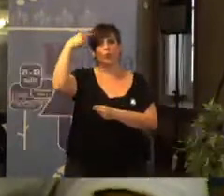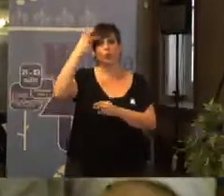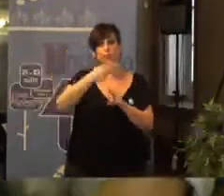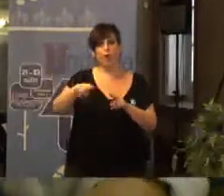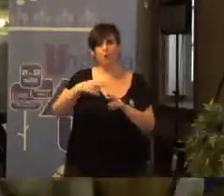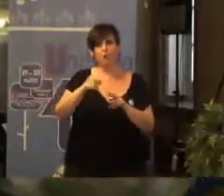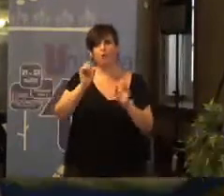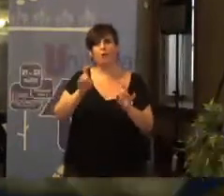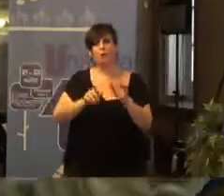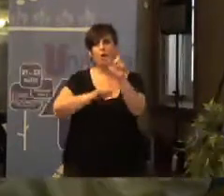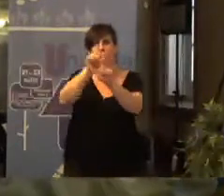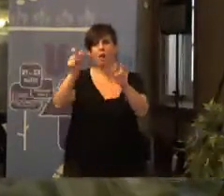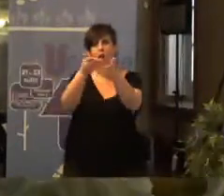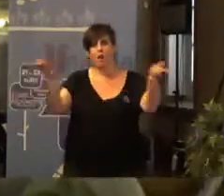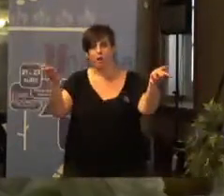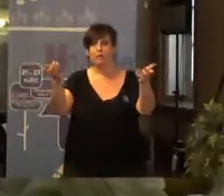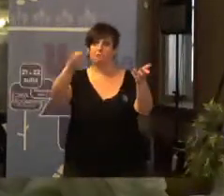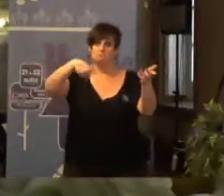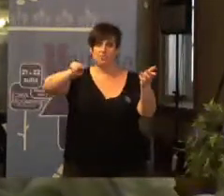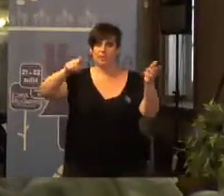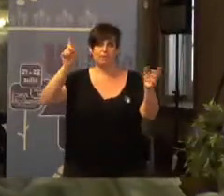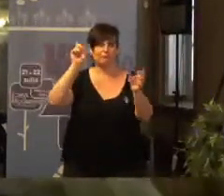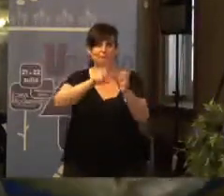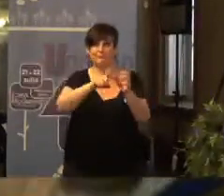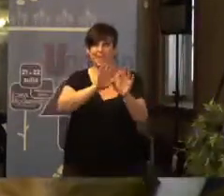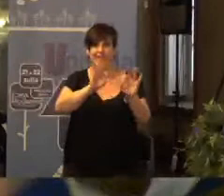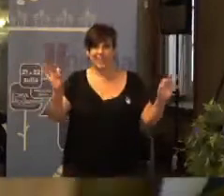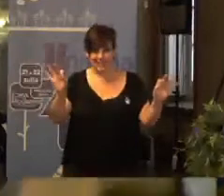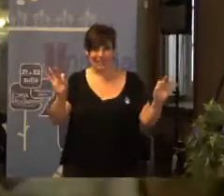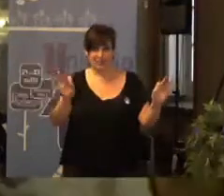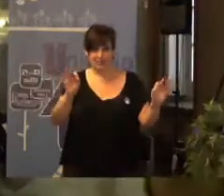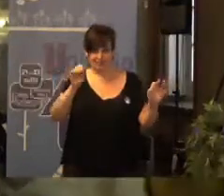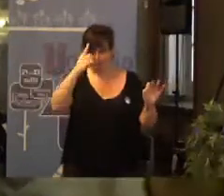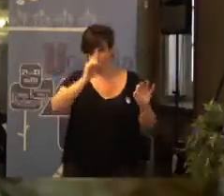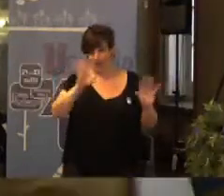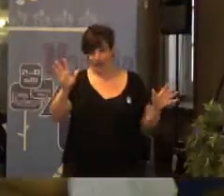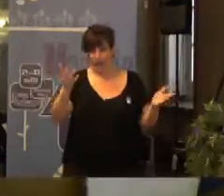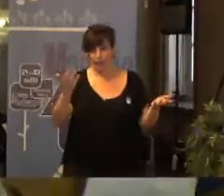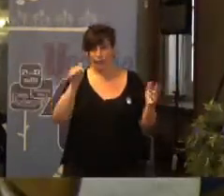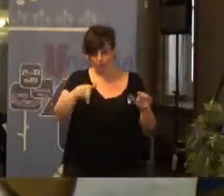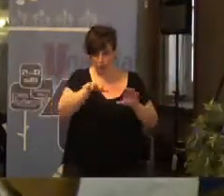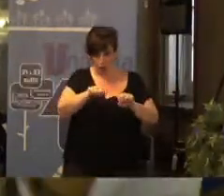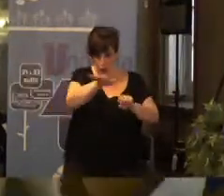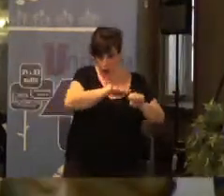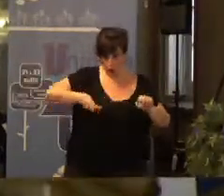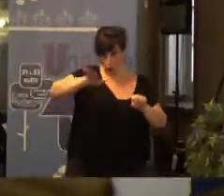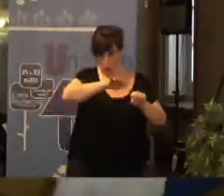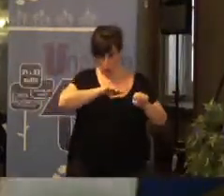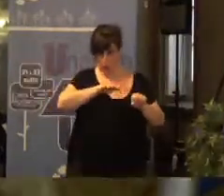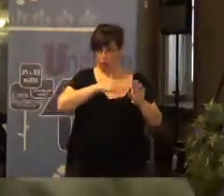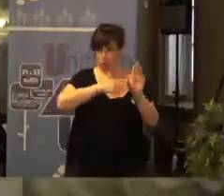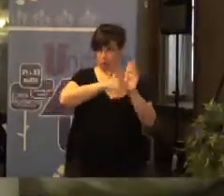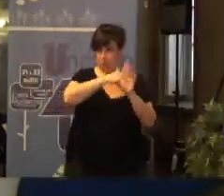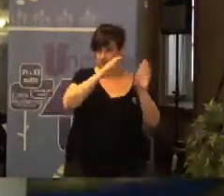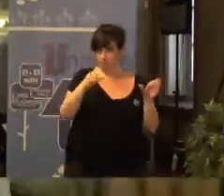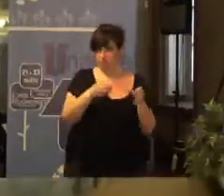do povo, aquela que non está alienada. Porque, claro, na colonia que somos nós, a parte da alienación de clase, está a